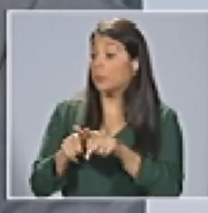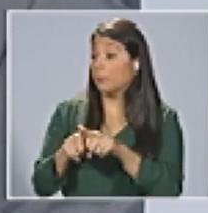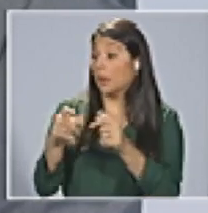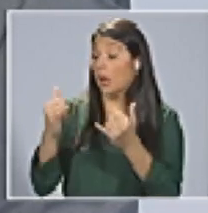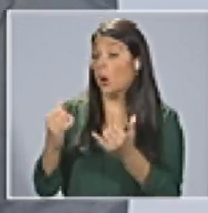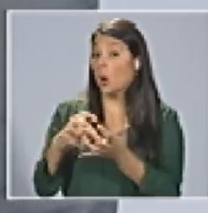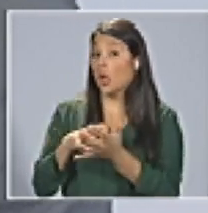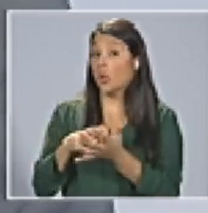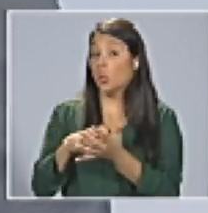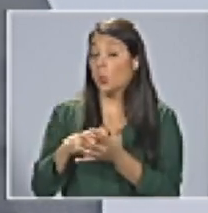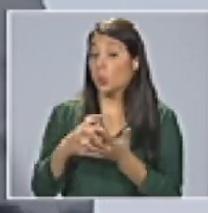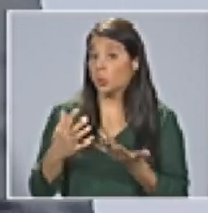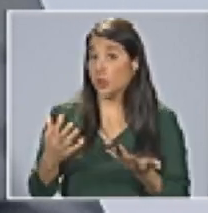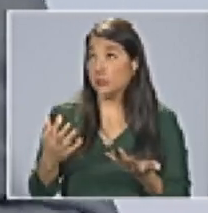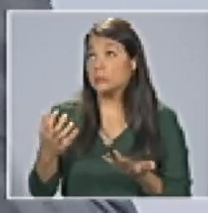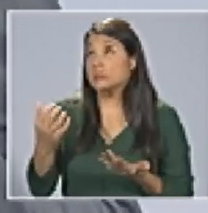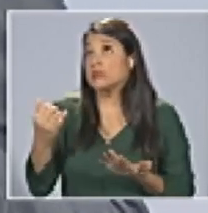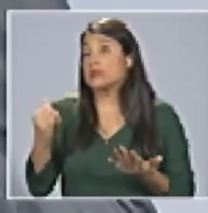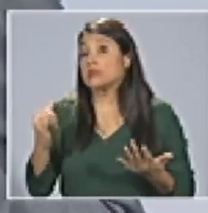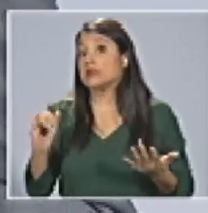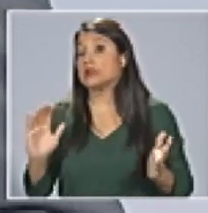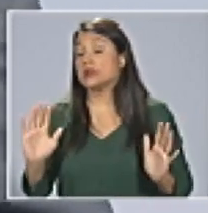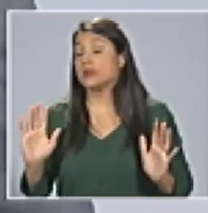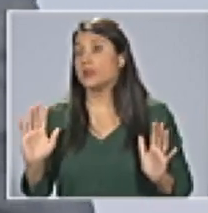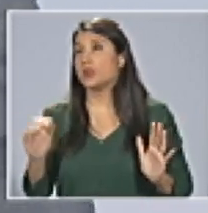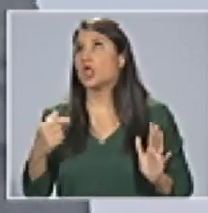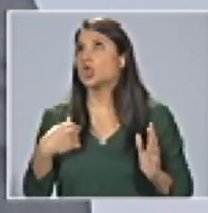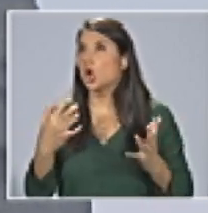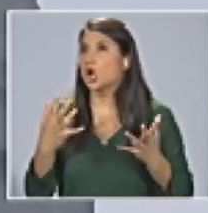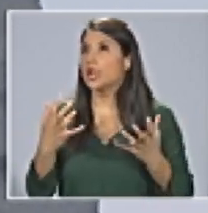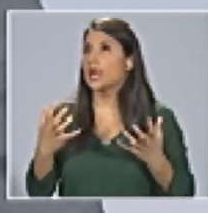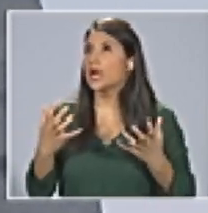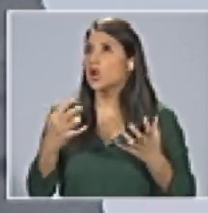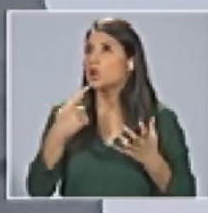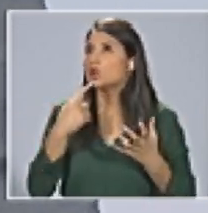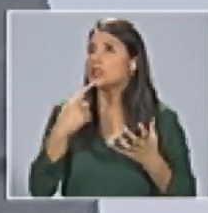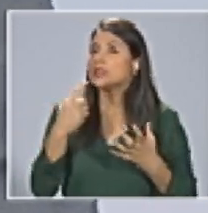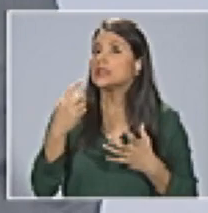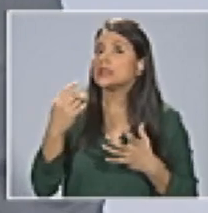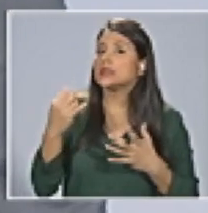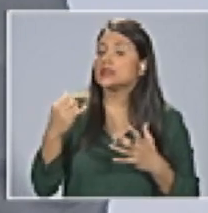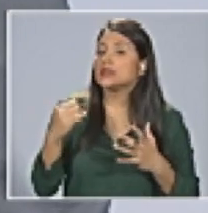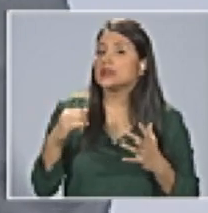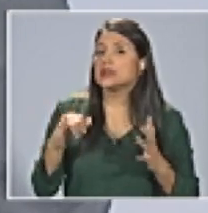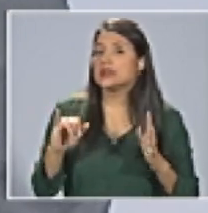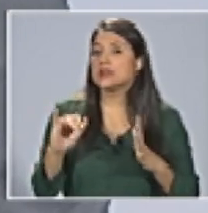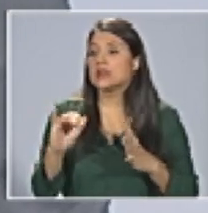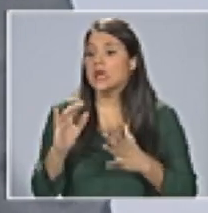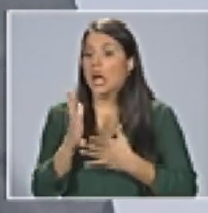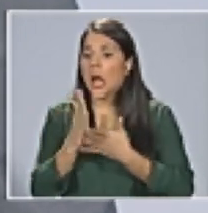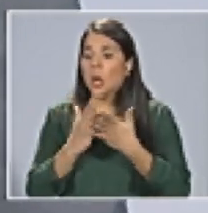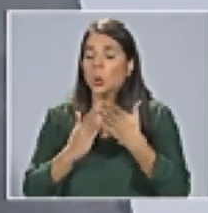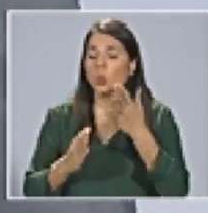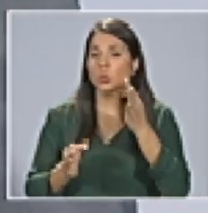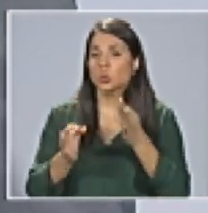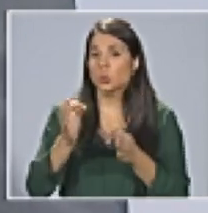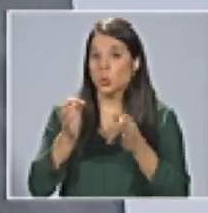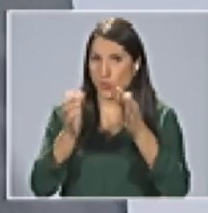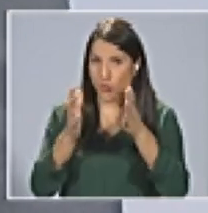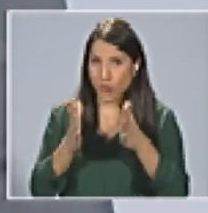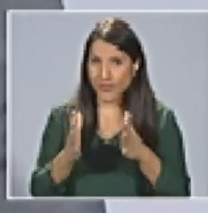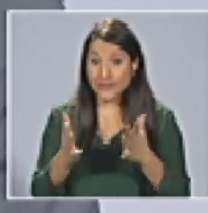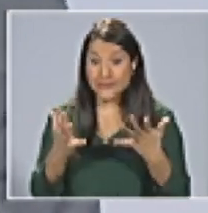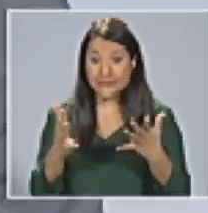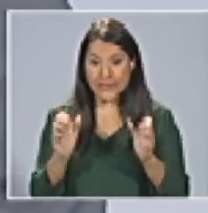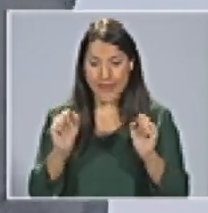duda de si habrá, voy a ponerlo con este término, una desbandada de magistrados y jueces que